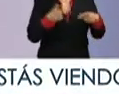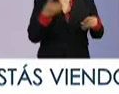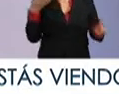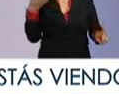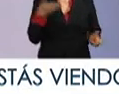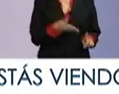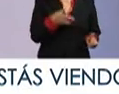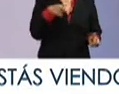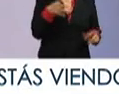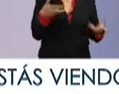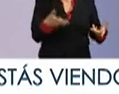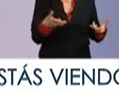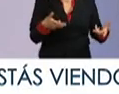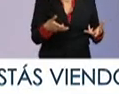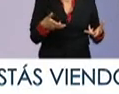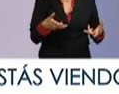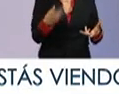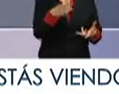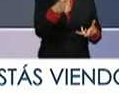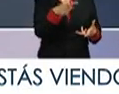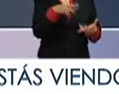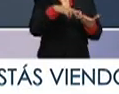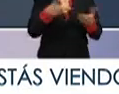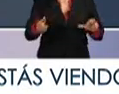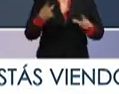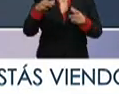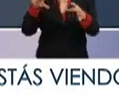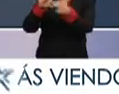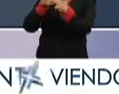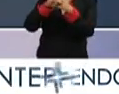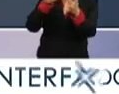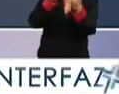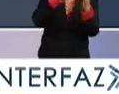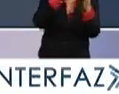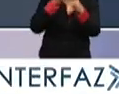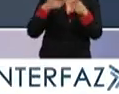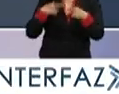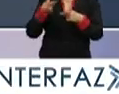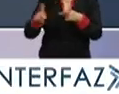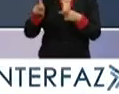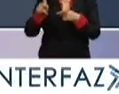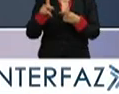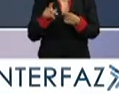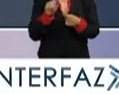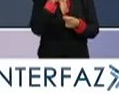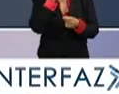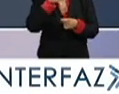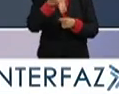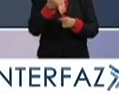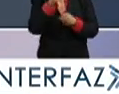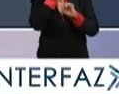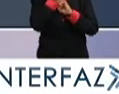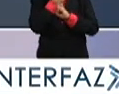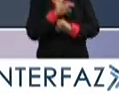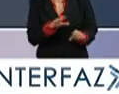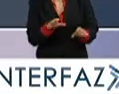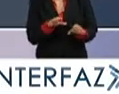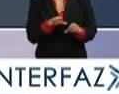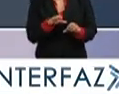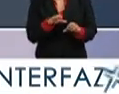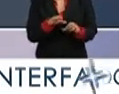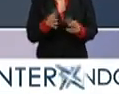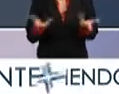dedica a las relaciones públicas, hay quienes se dedican a la publicidad. O sea,